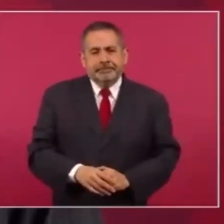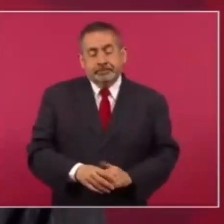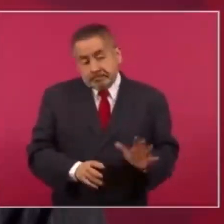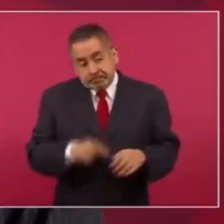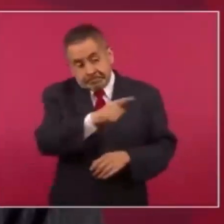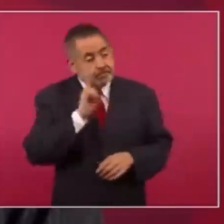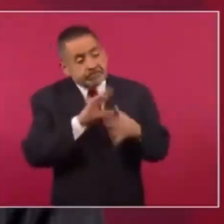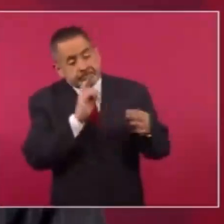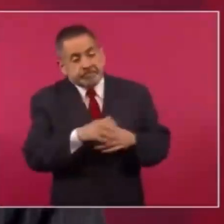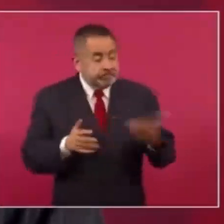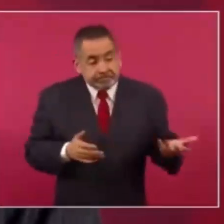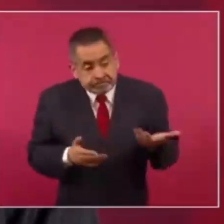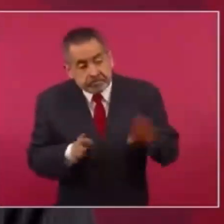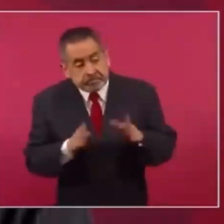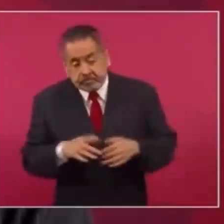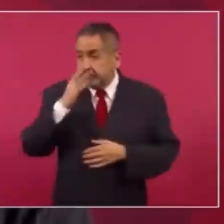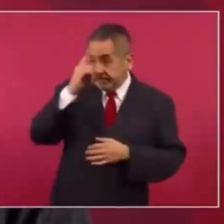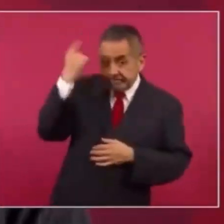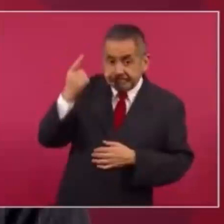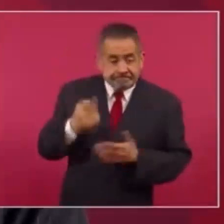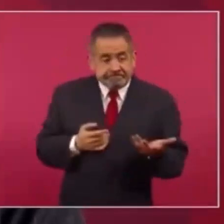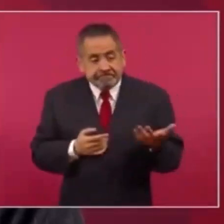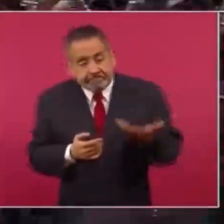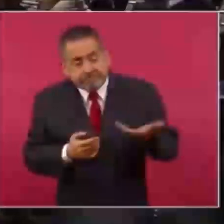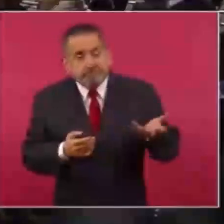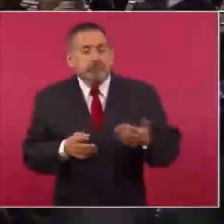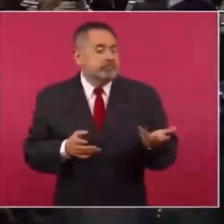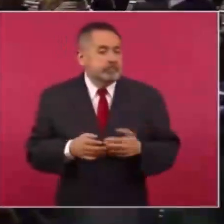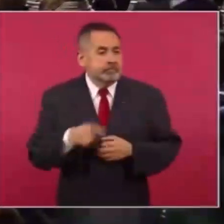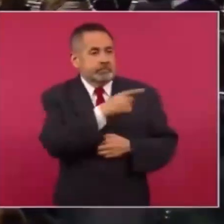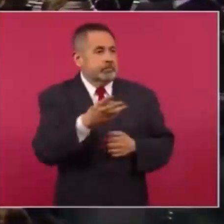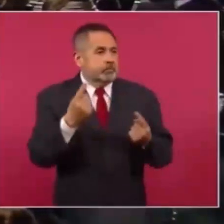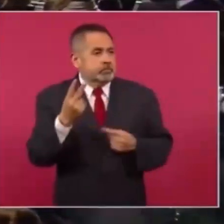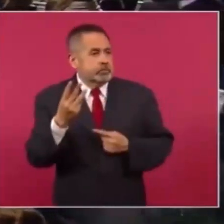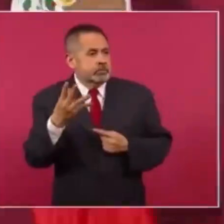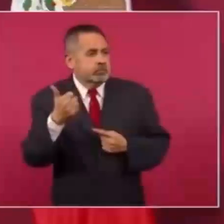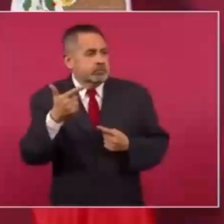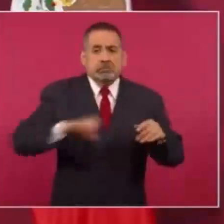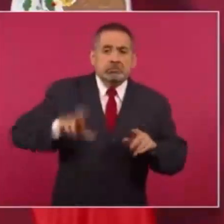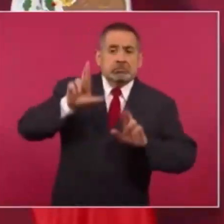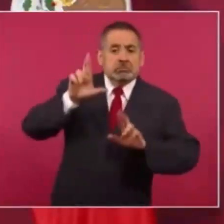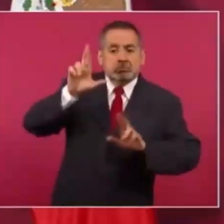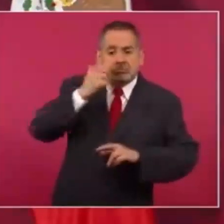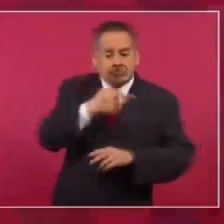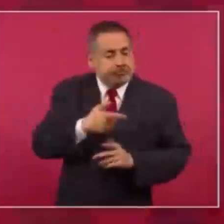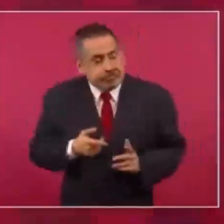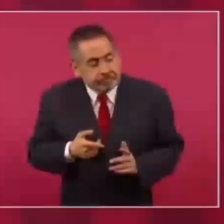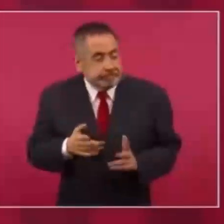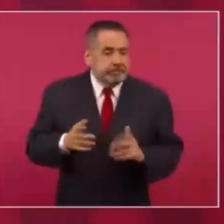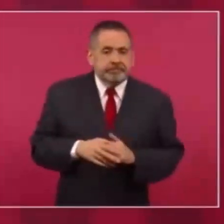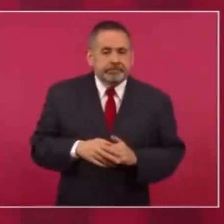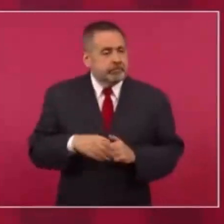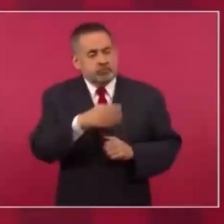Eso lo tienen que resolver y no va a ser fácil, porque hay más de 50 aspirando. Claro que,